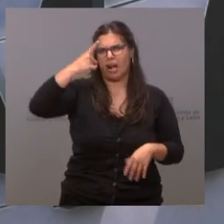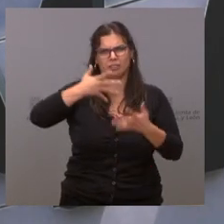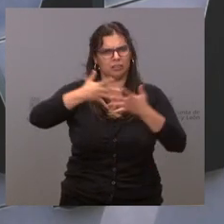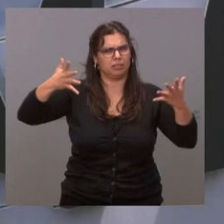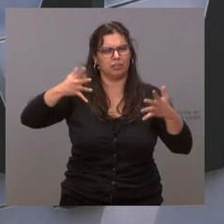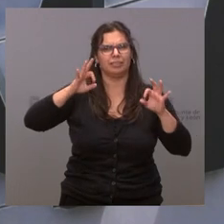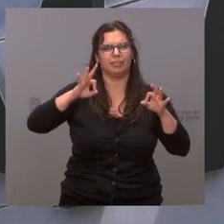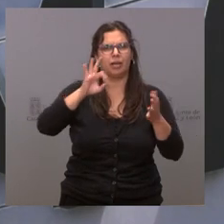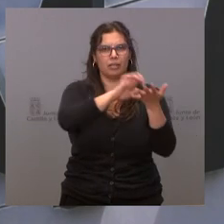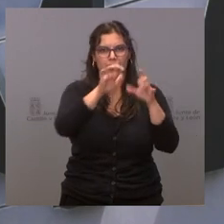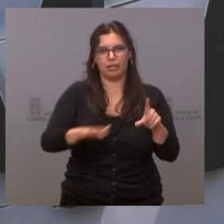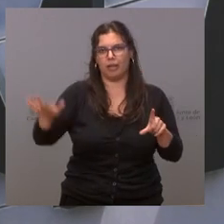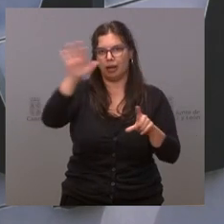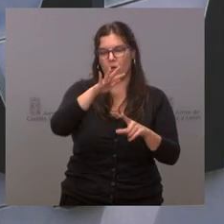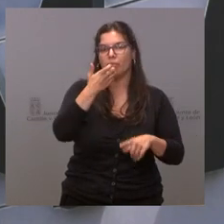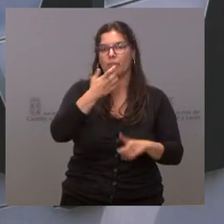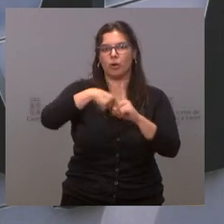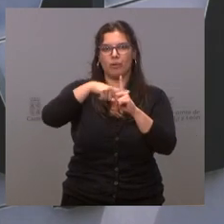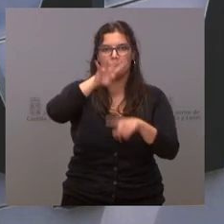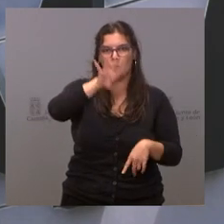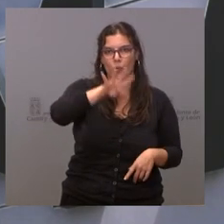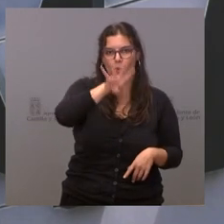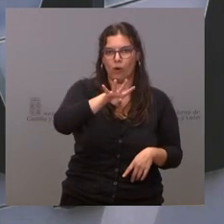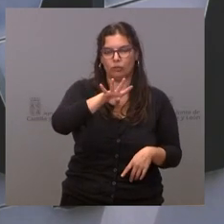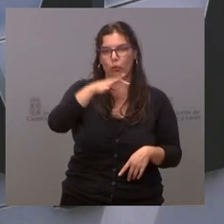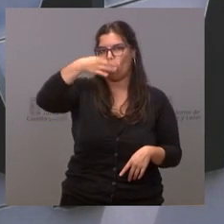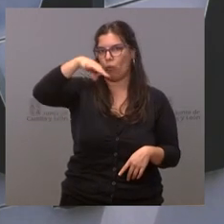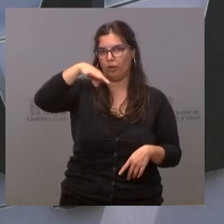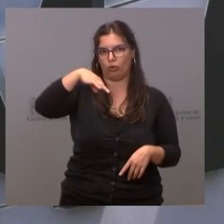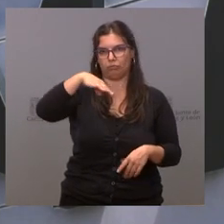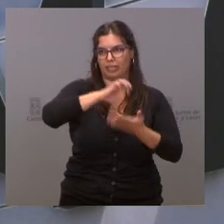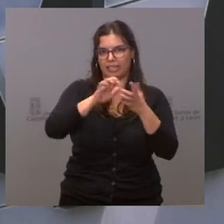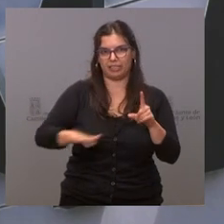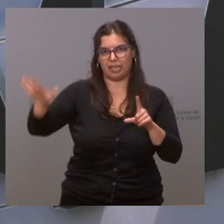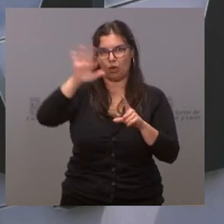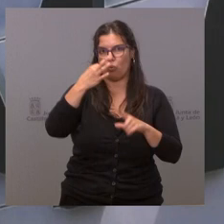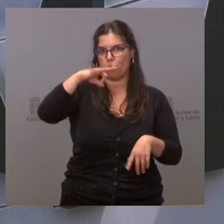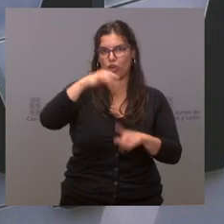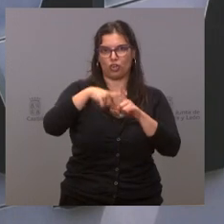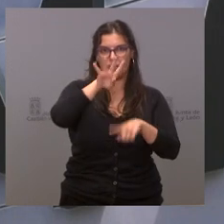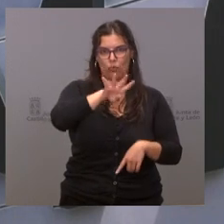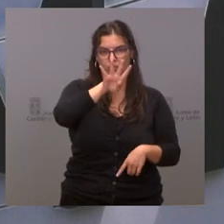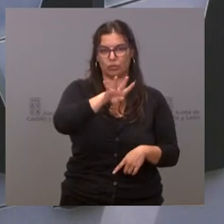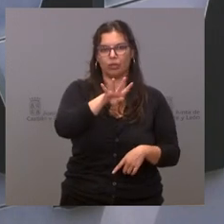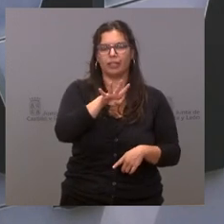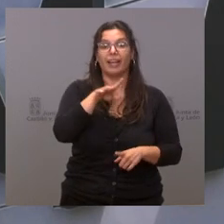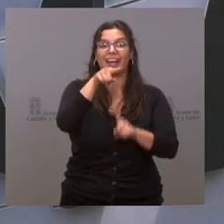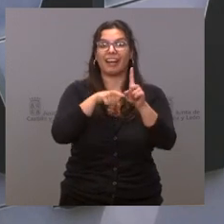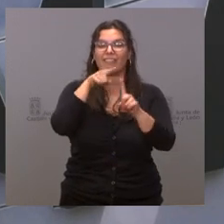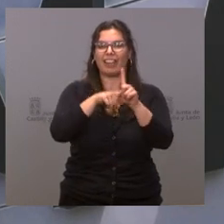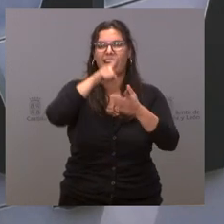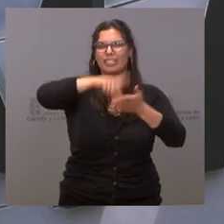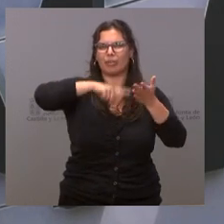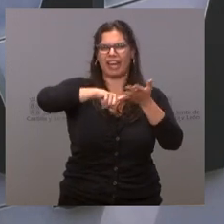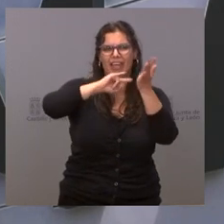es el único que tiene el nivel 4 en la comunidad es centro de referencia en muchísimas especialidades y